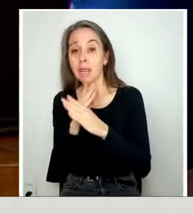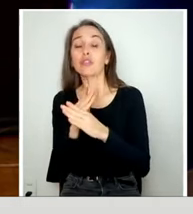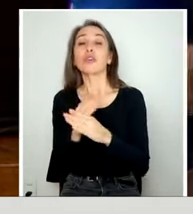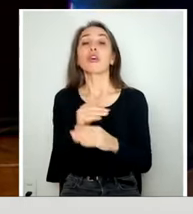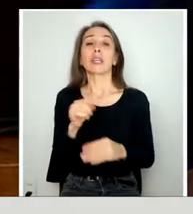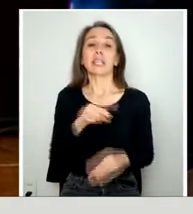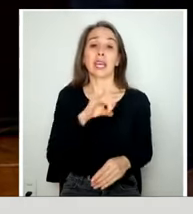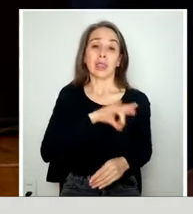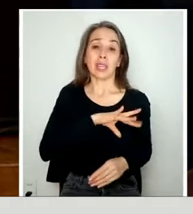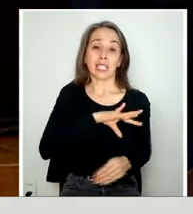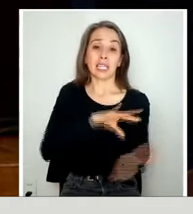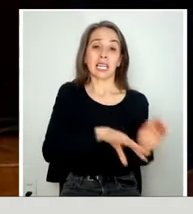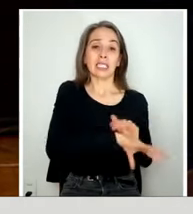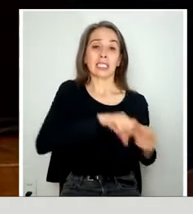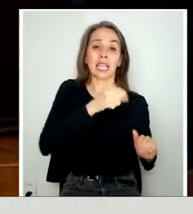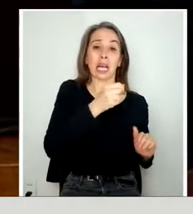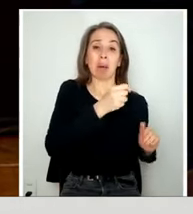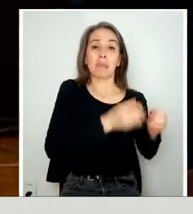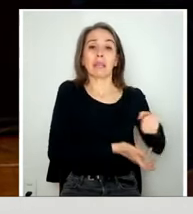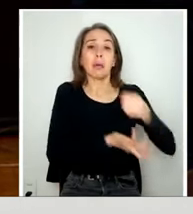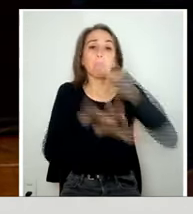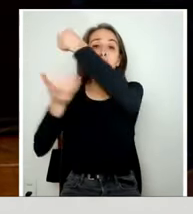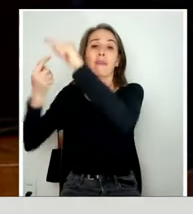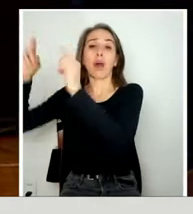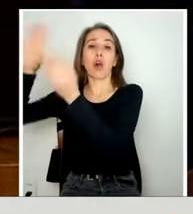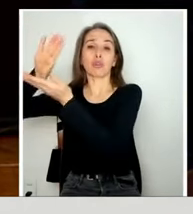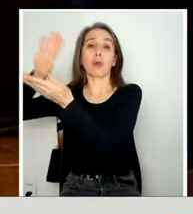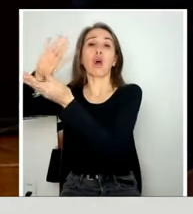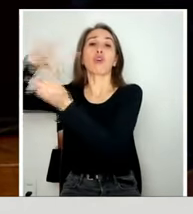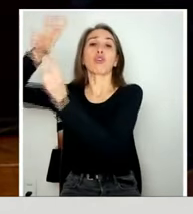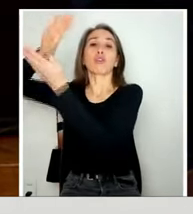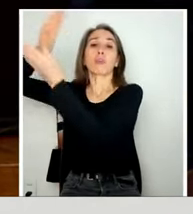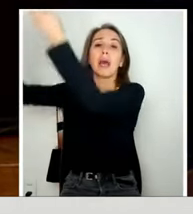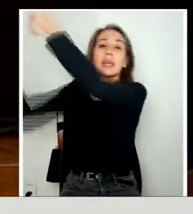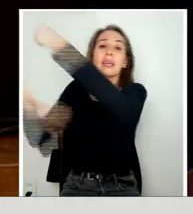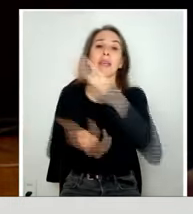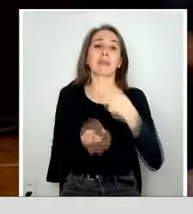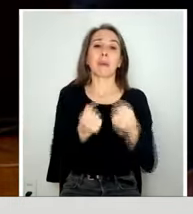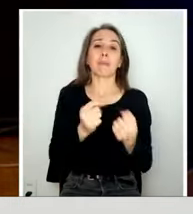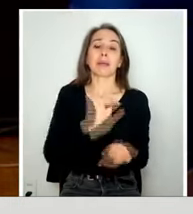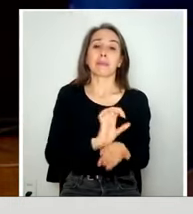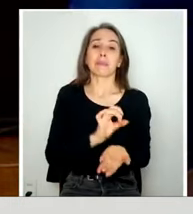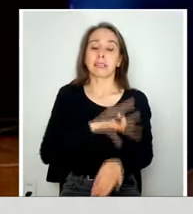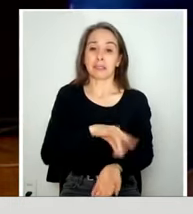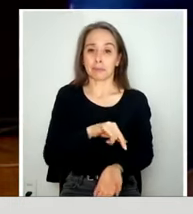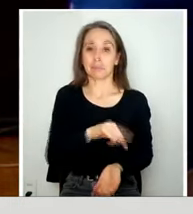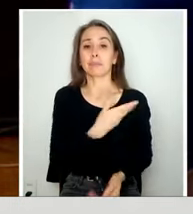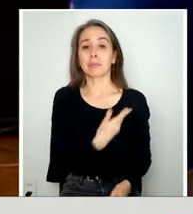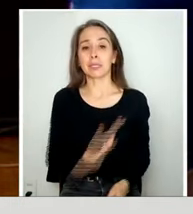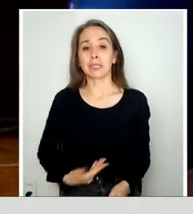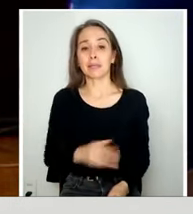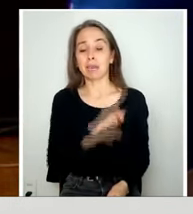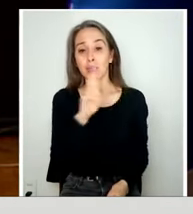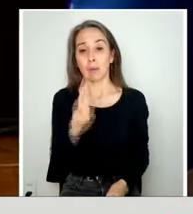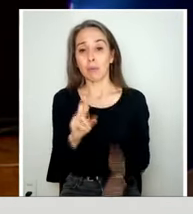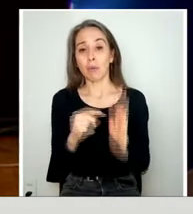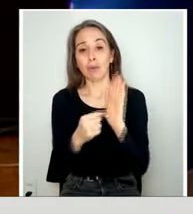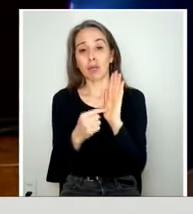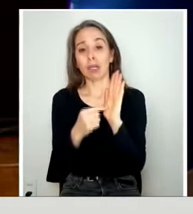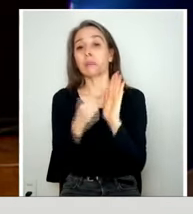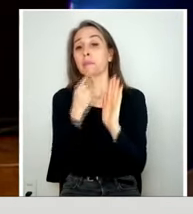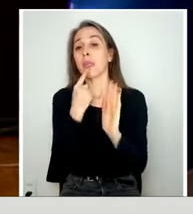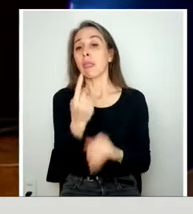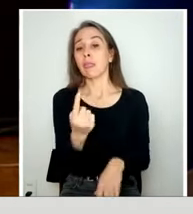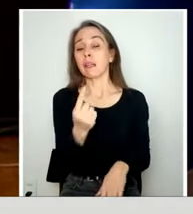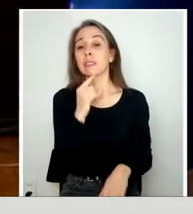nacional en las condiciones que indica oficio de su excelencia al presidente de la república por los cuales retira ya se presente la